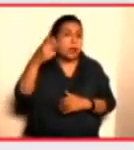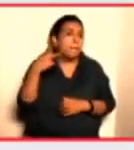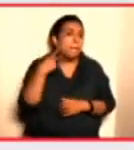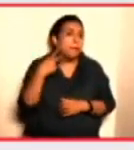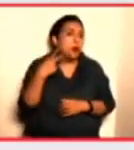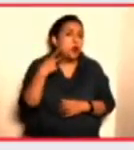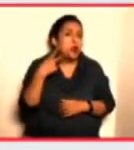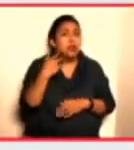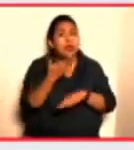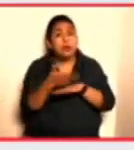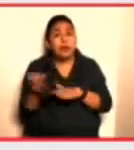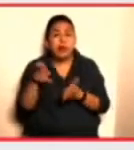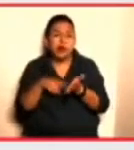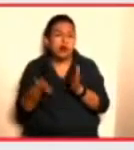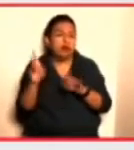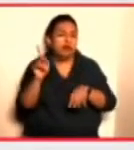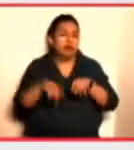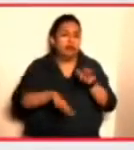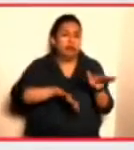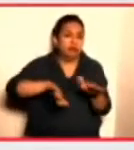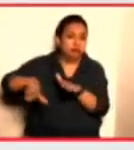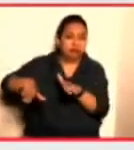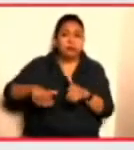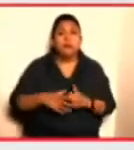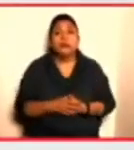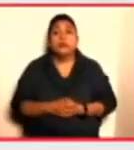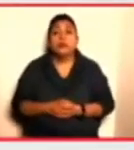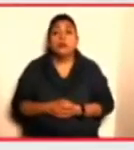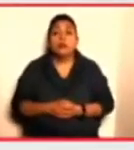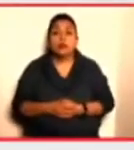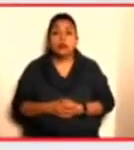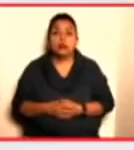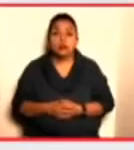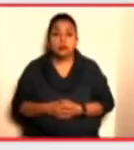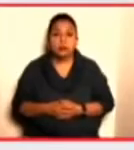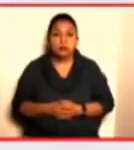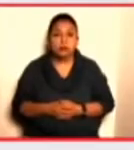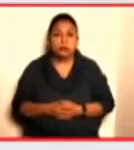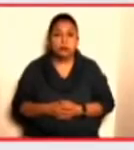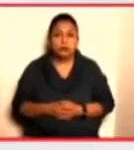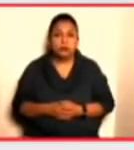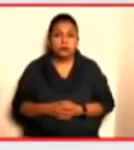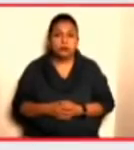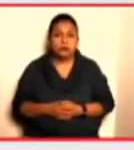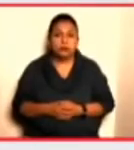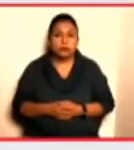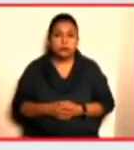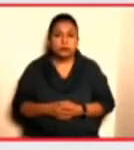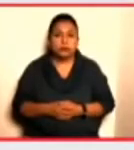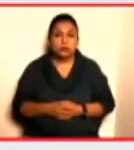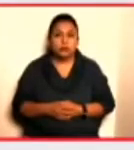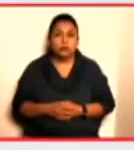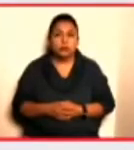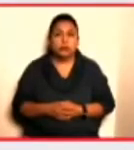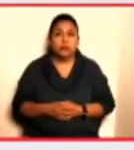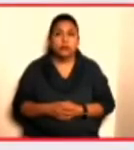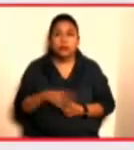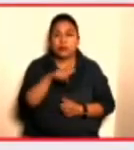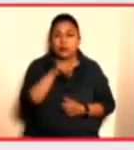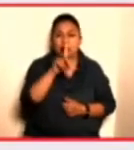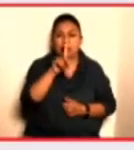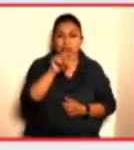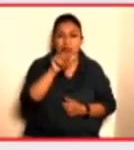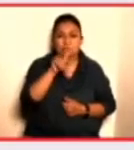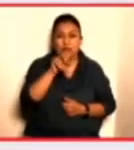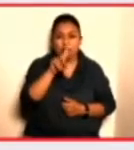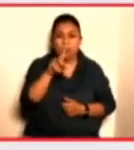es blanca o negra. ¿Justicia? ¡La justicia es un imposible, Antígona! ¿Piensas que eres dueña de ese concepto? David apela a